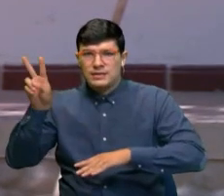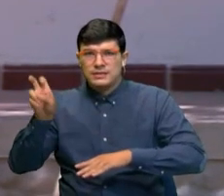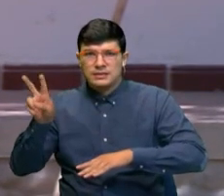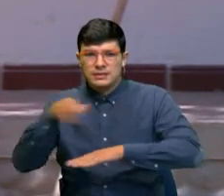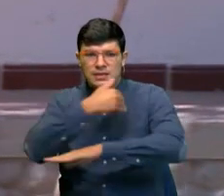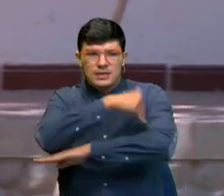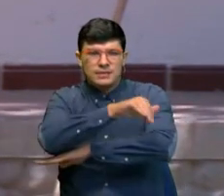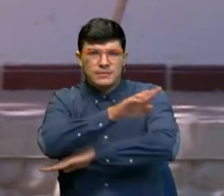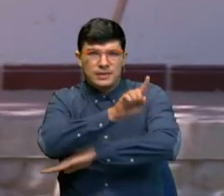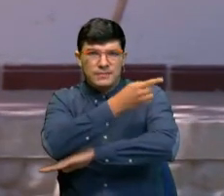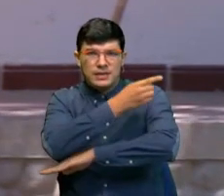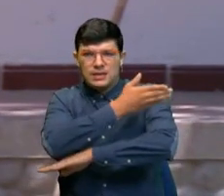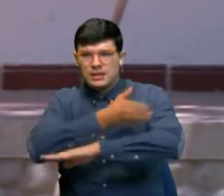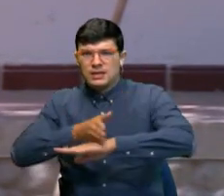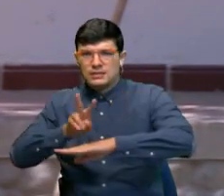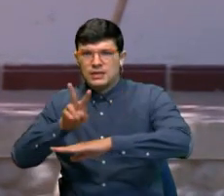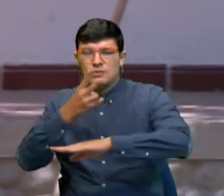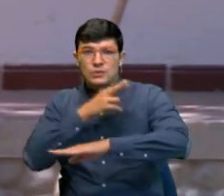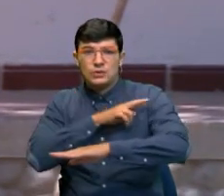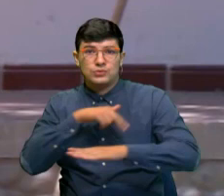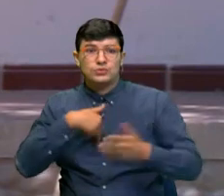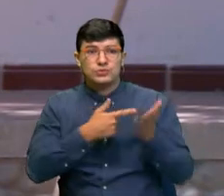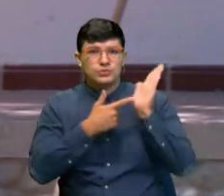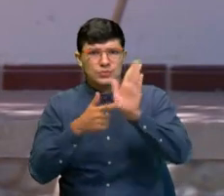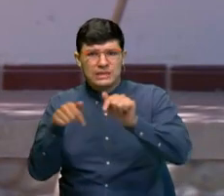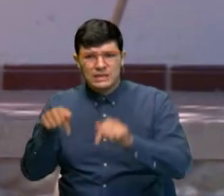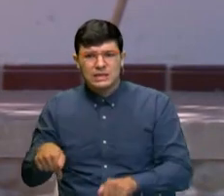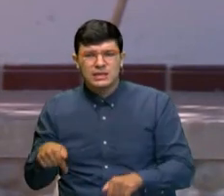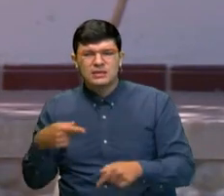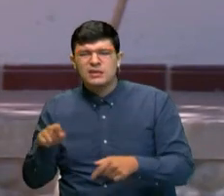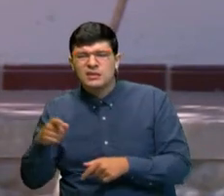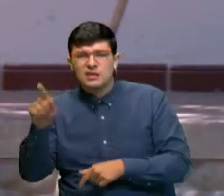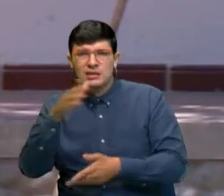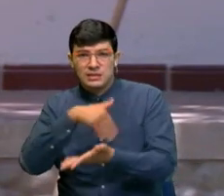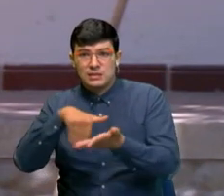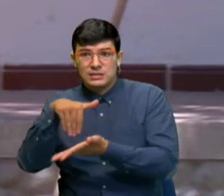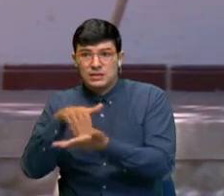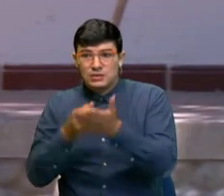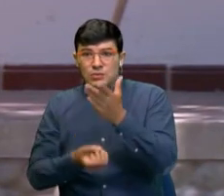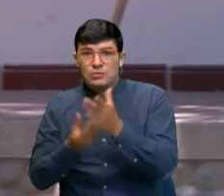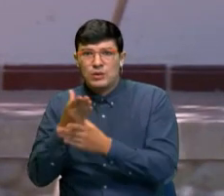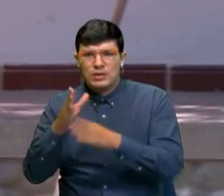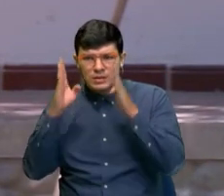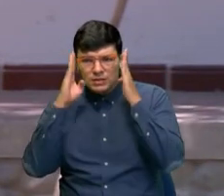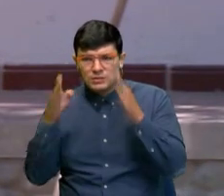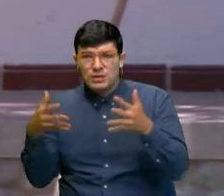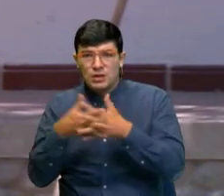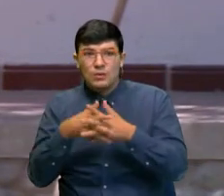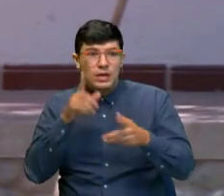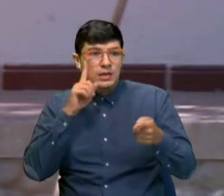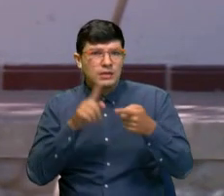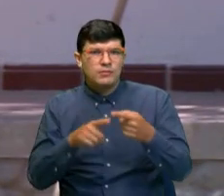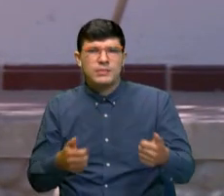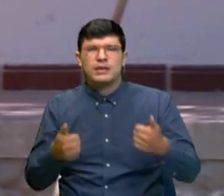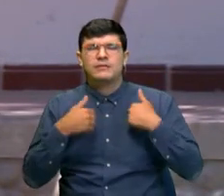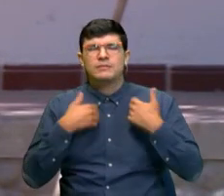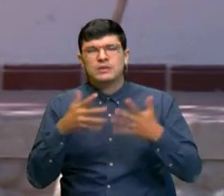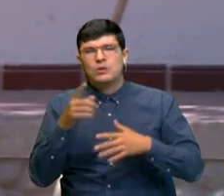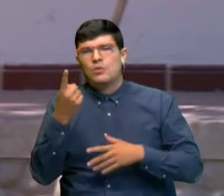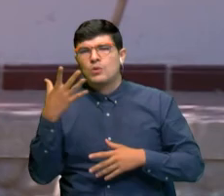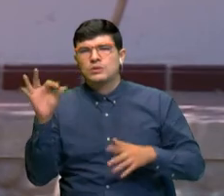segunda vinimos precisamente hasta aquí para mostrarles a ustedes de qué conoce este nuevo centro de atención integral que busca beneficiar a por lo menos 150